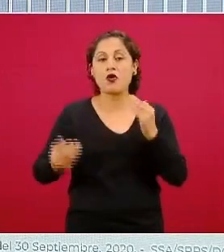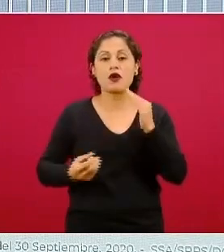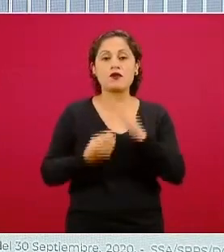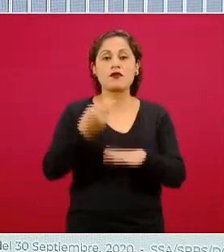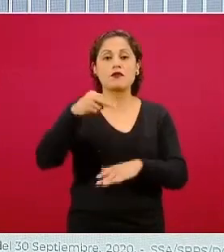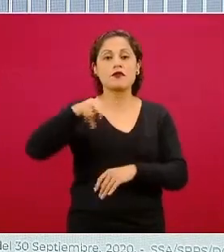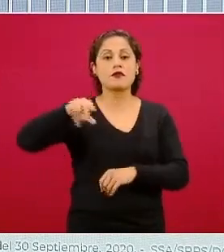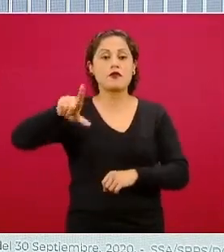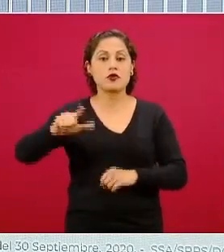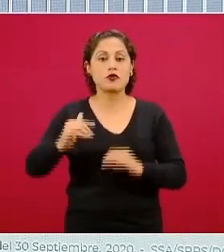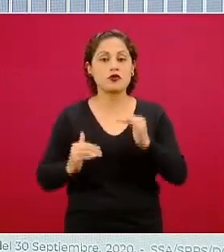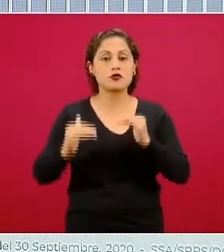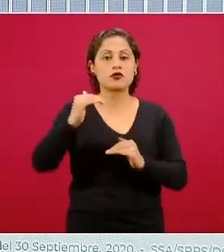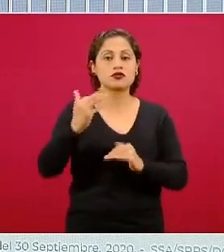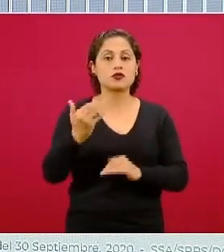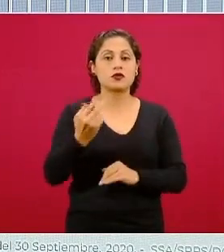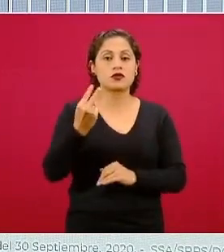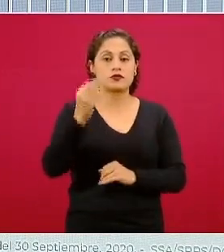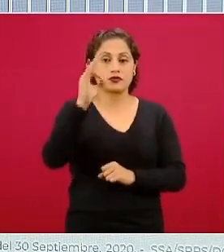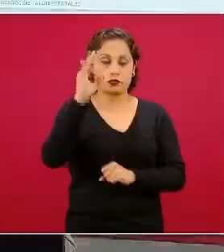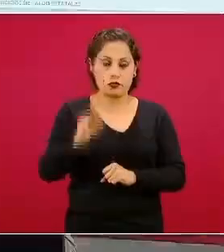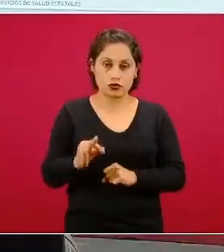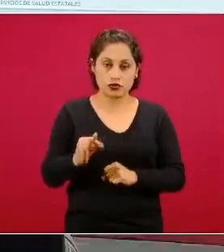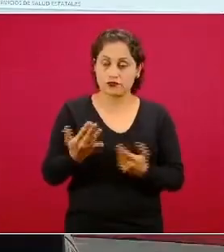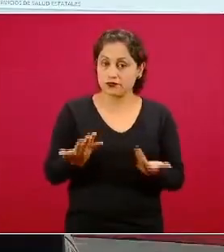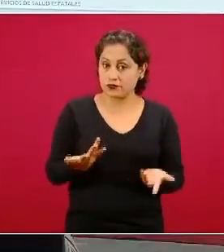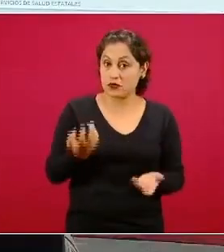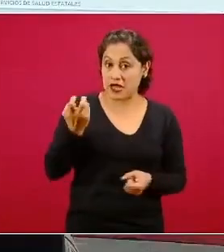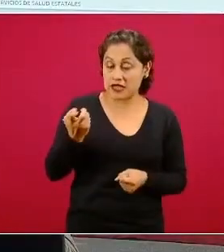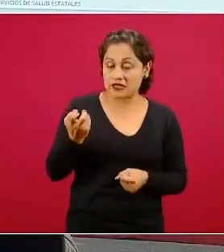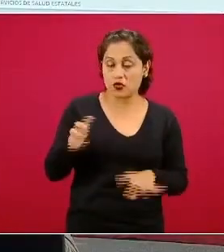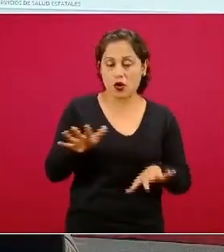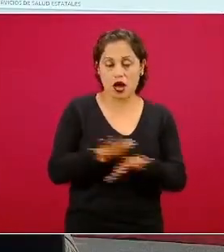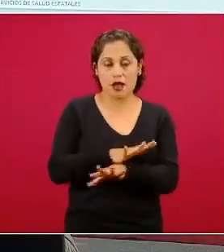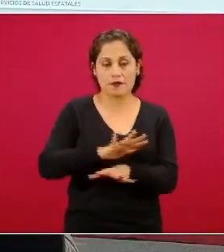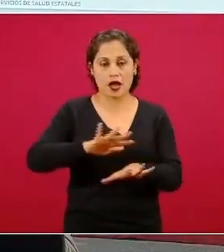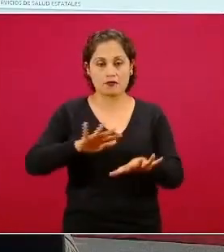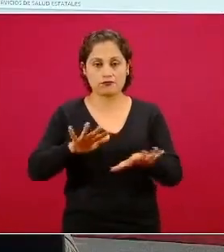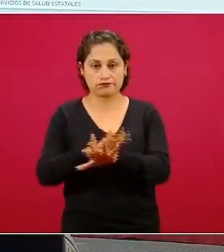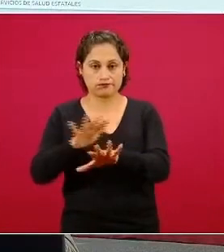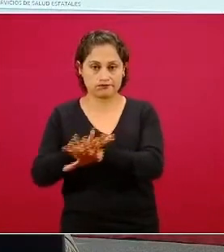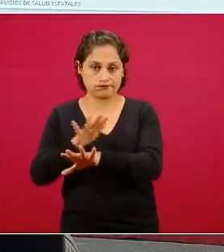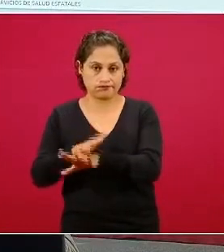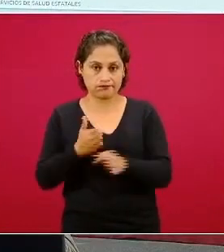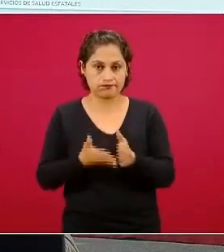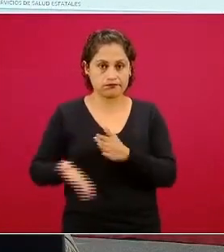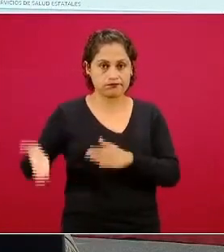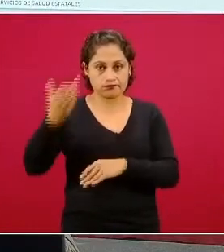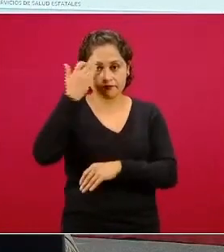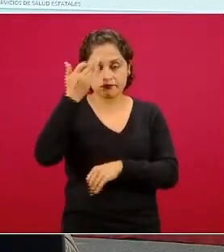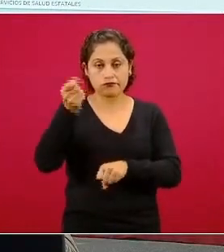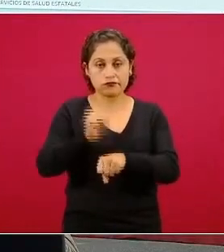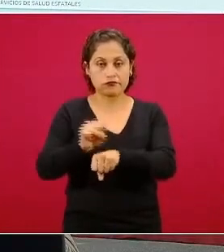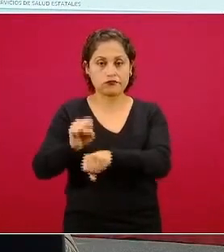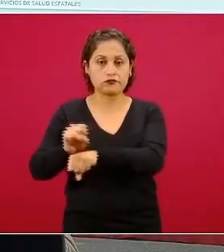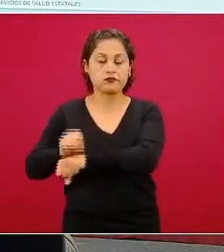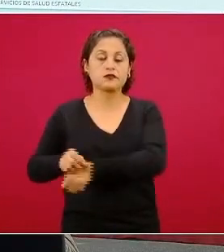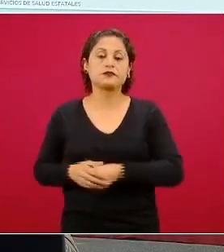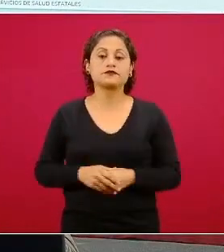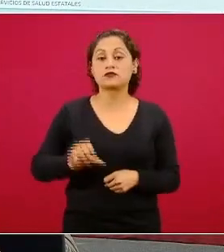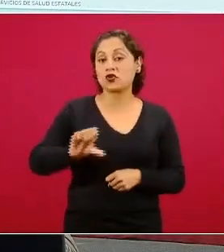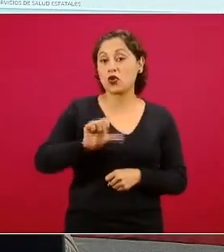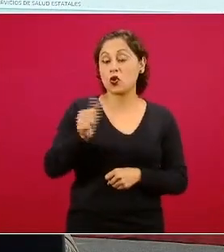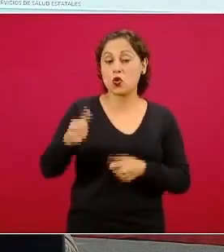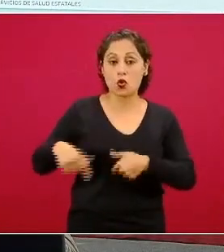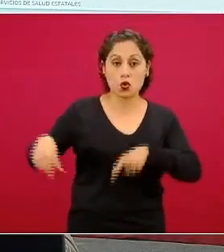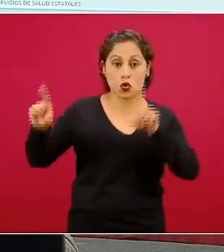tiene 52%. Como verán, esto es cambiante. La siguiente es la ocupación de